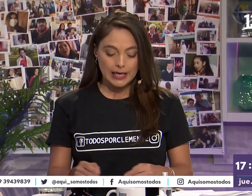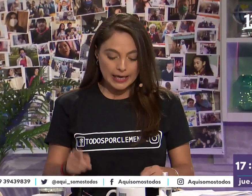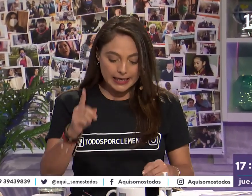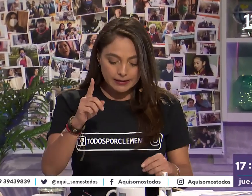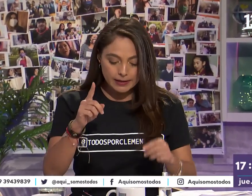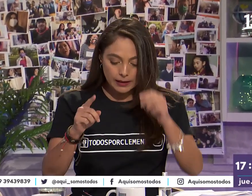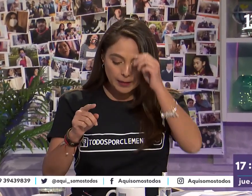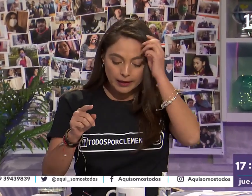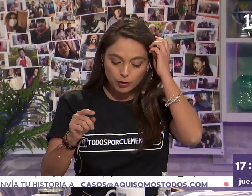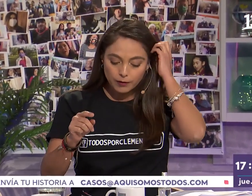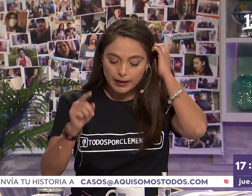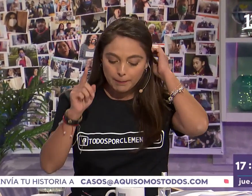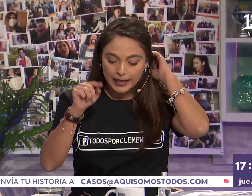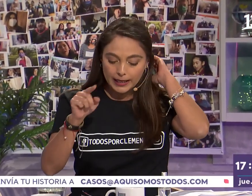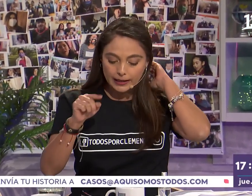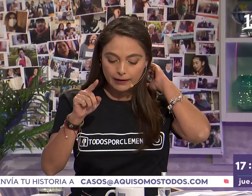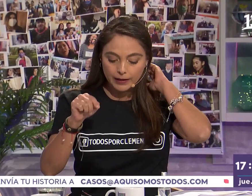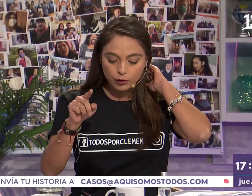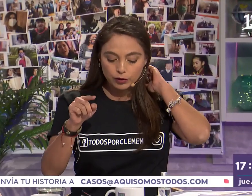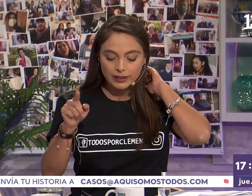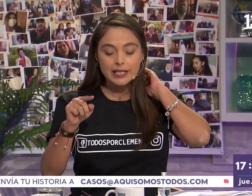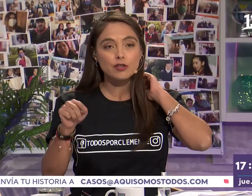Clemente. El Instagram,